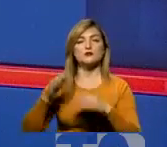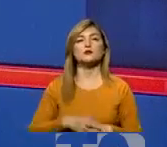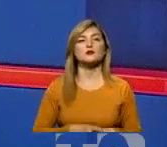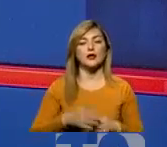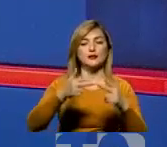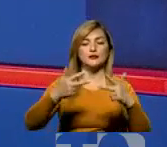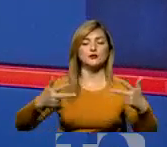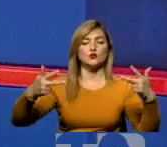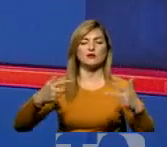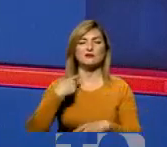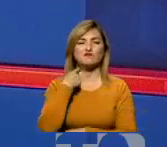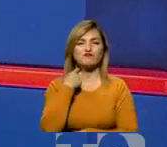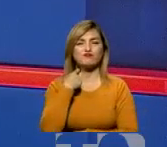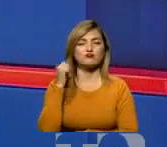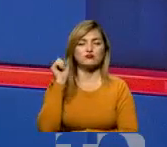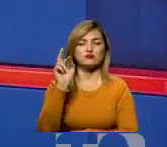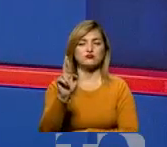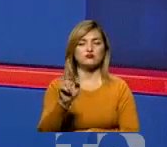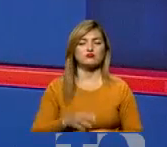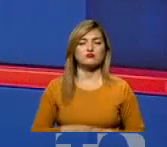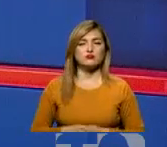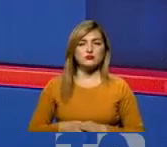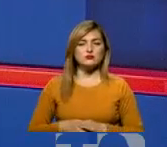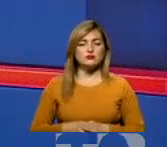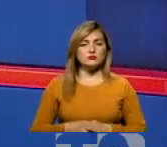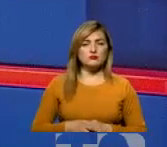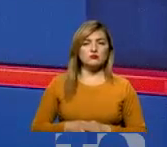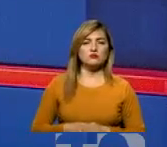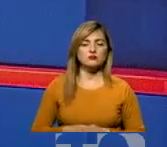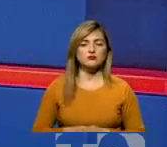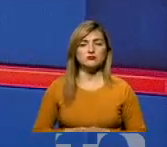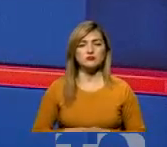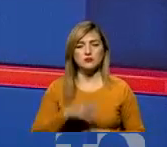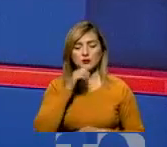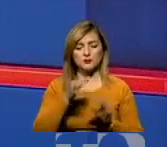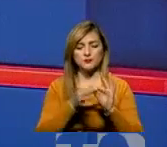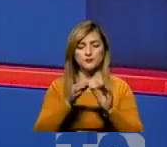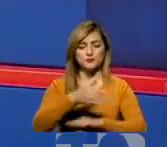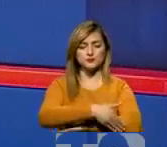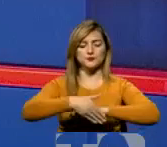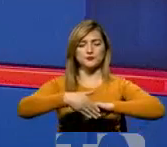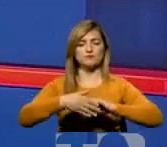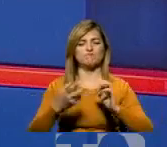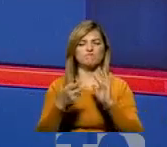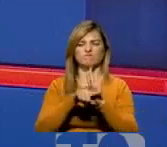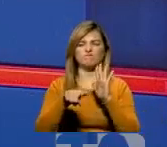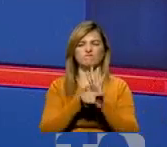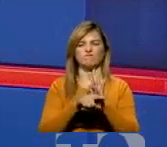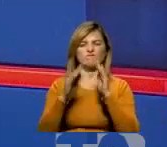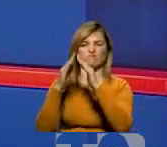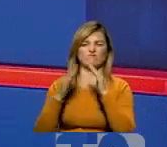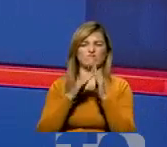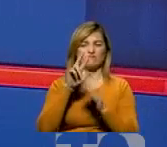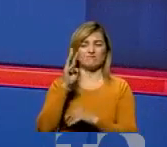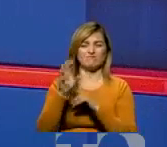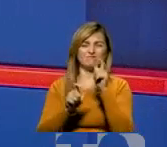de Chillogallo están afectados. Esto es en el sur de la capital. Aseguran que la falta de intervención en las vías del sector estaría afectando a más de